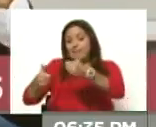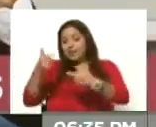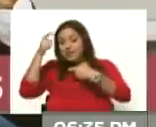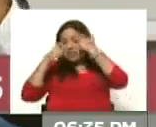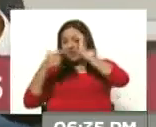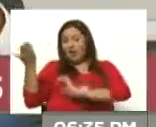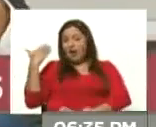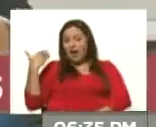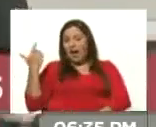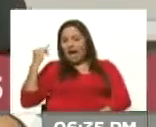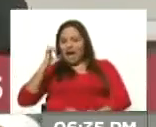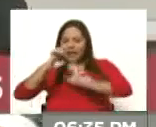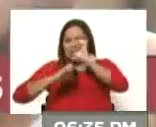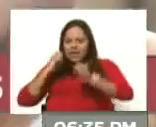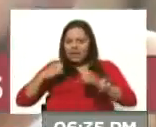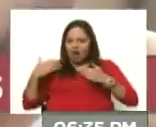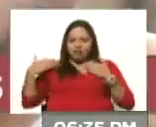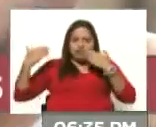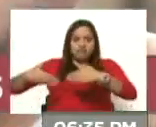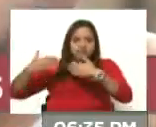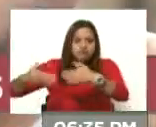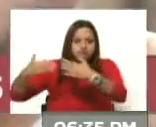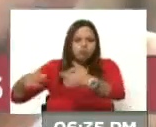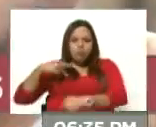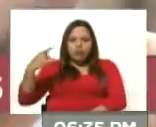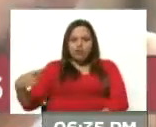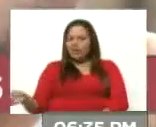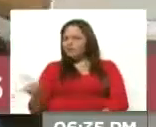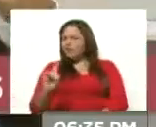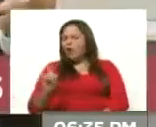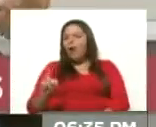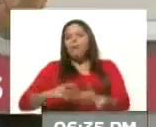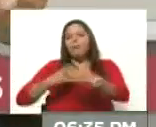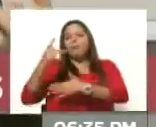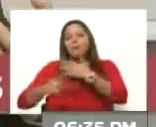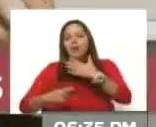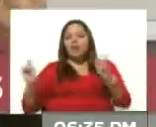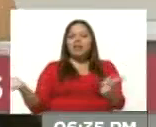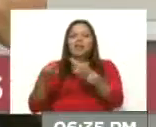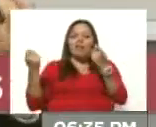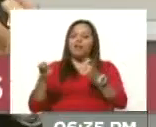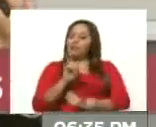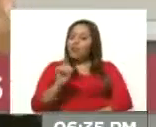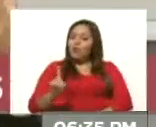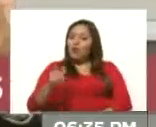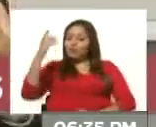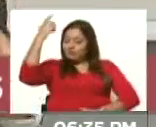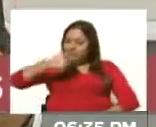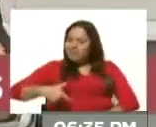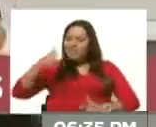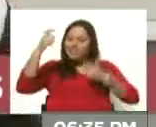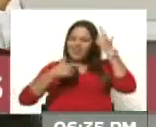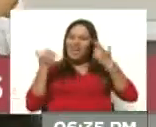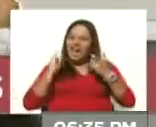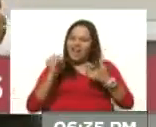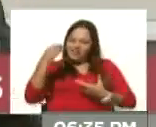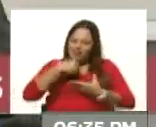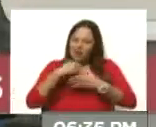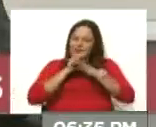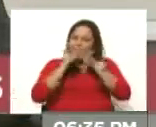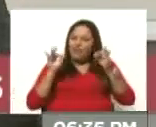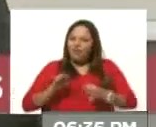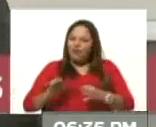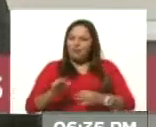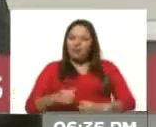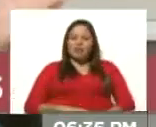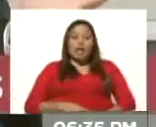energía arrolladora política no era producto de una planificación de campaña sino que era hugo chávez como tal era su carisma era